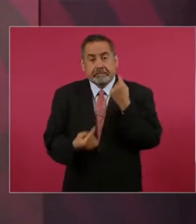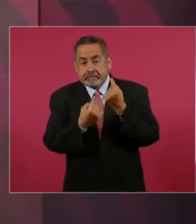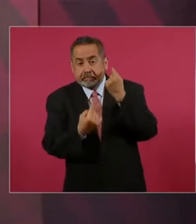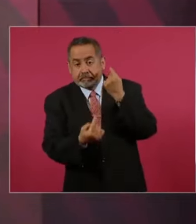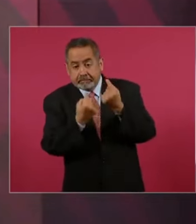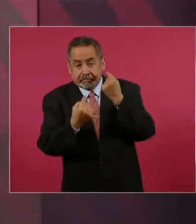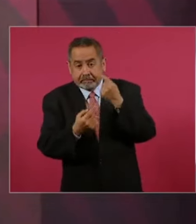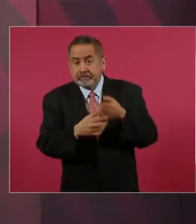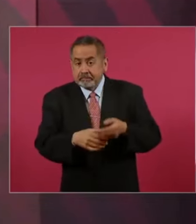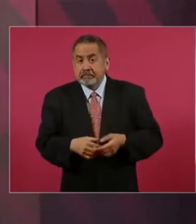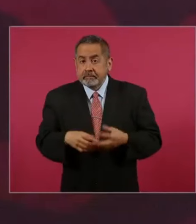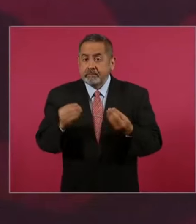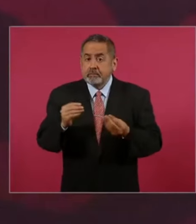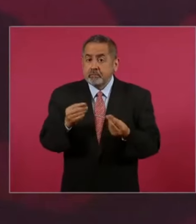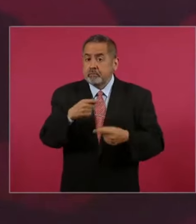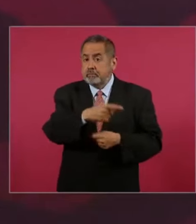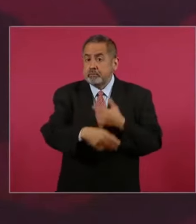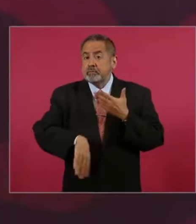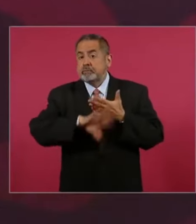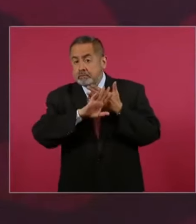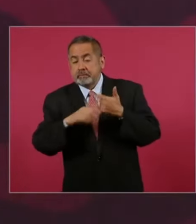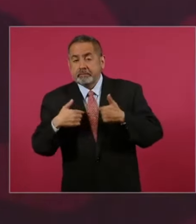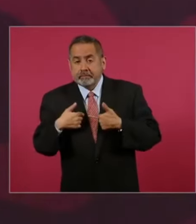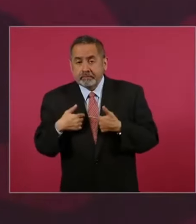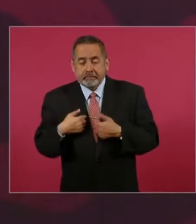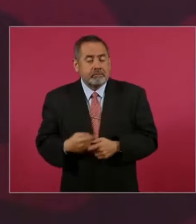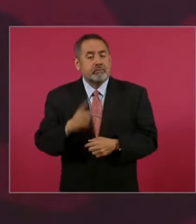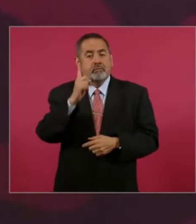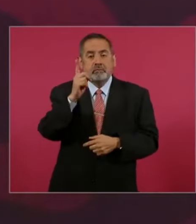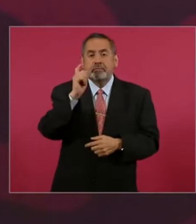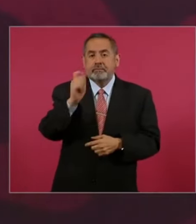pero dijo algo todavía